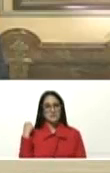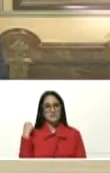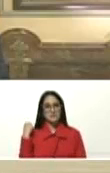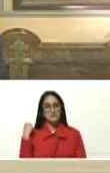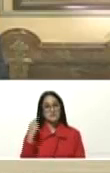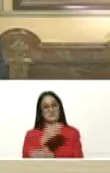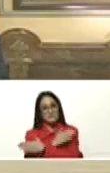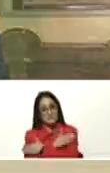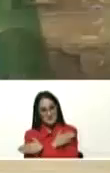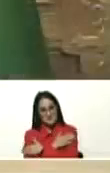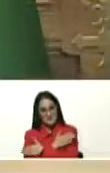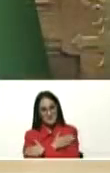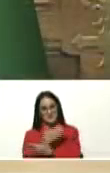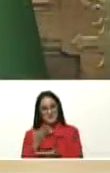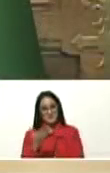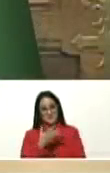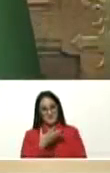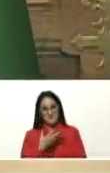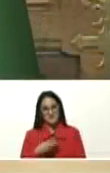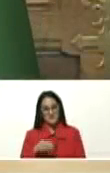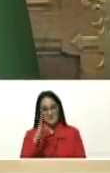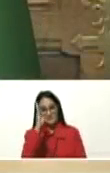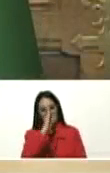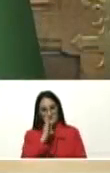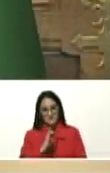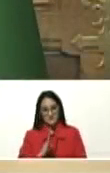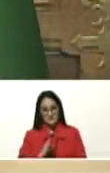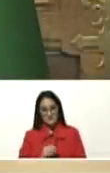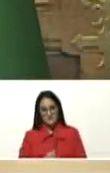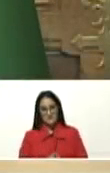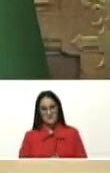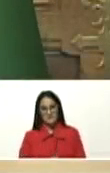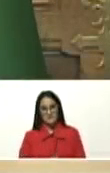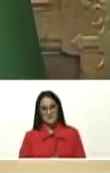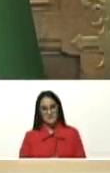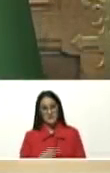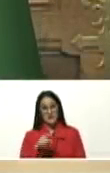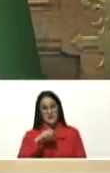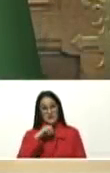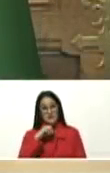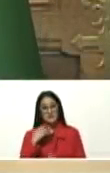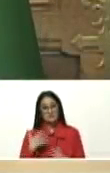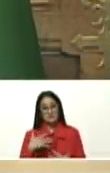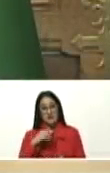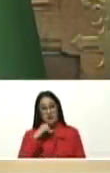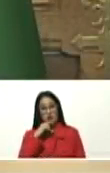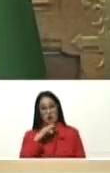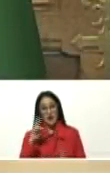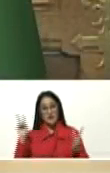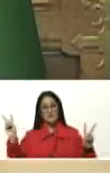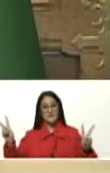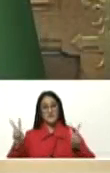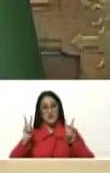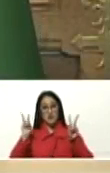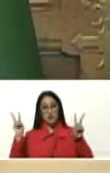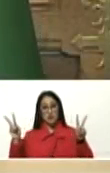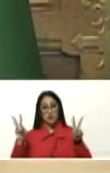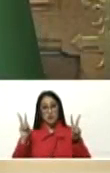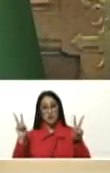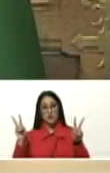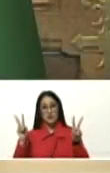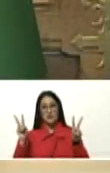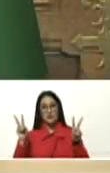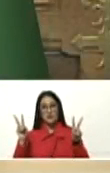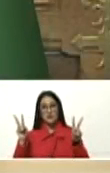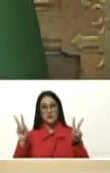para felicitarlo por la histórica victoria que